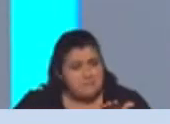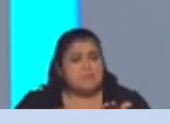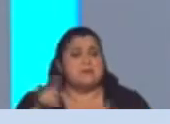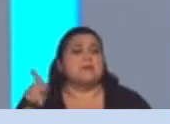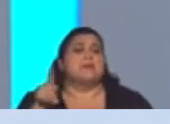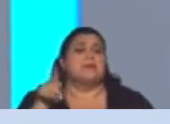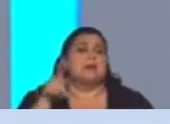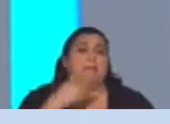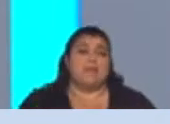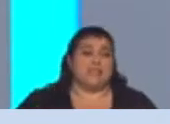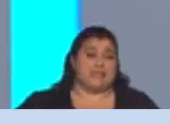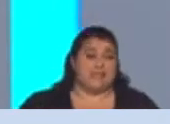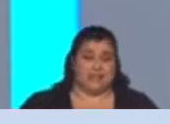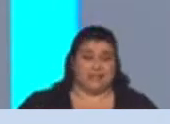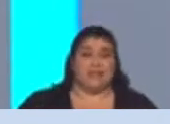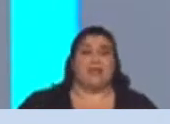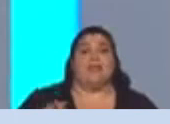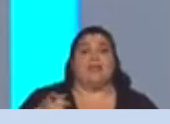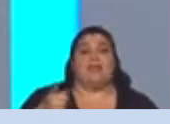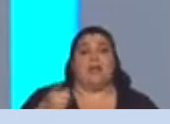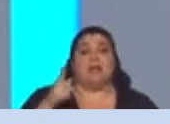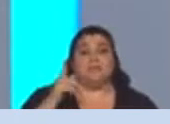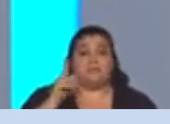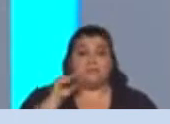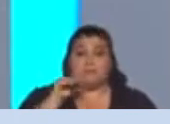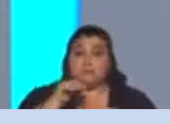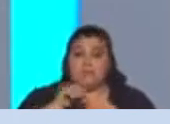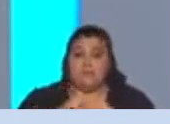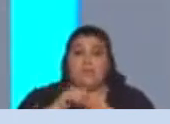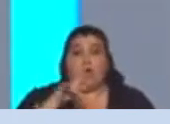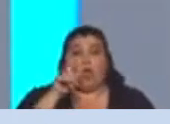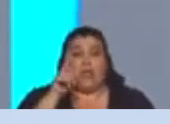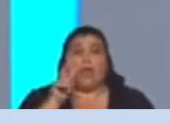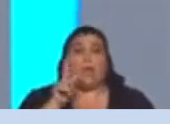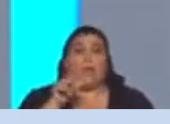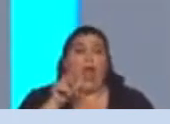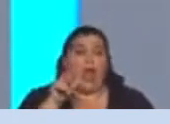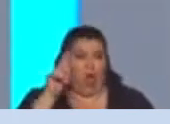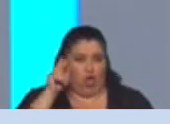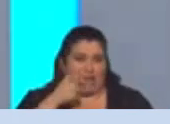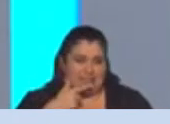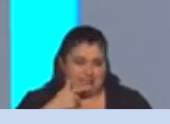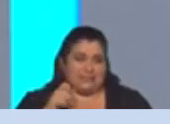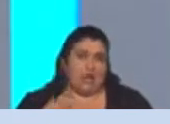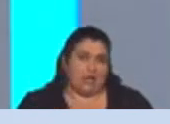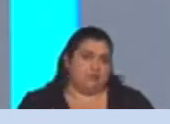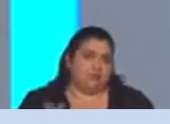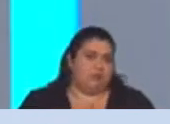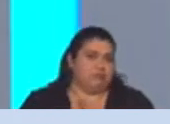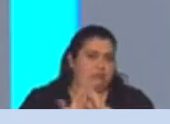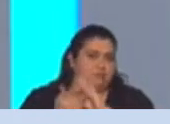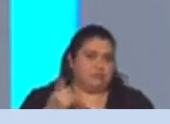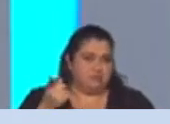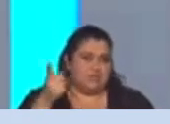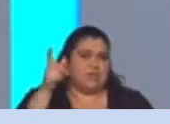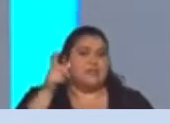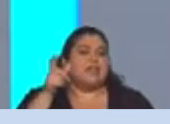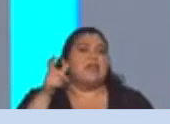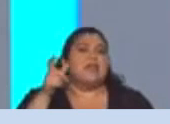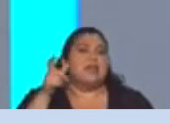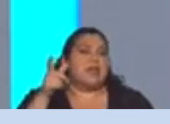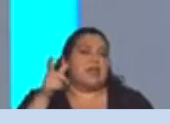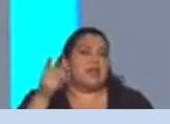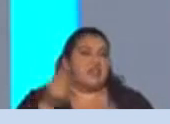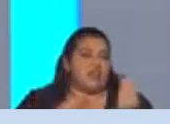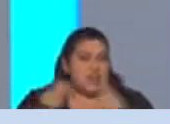el presidente del banco de valores o sea una persona que es muy referente dentro del sistema